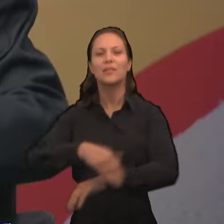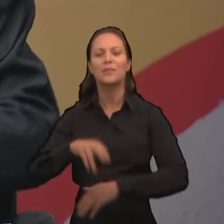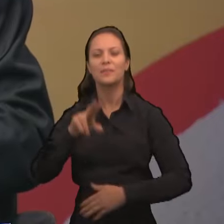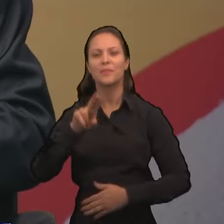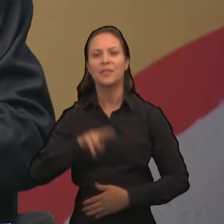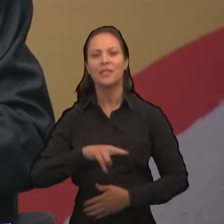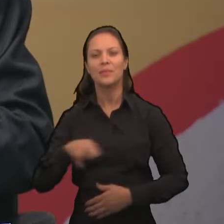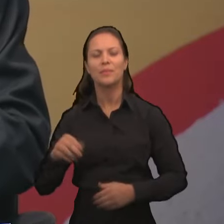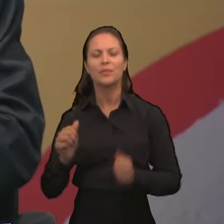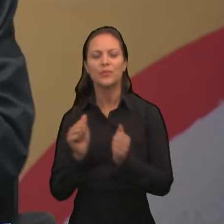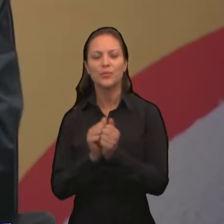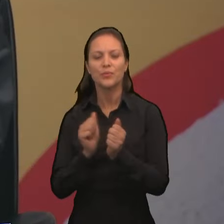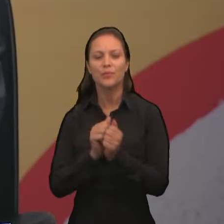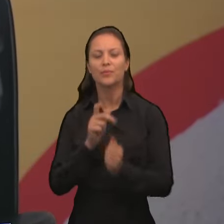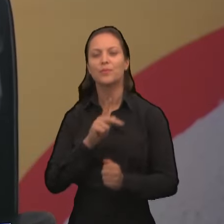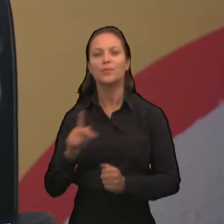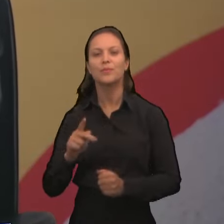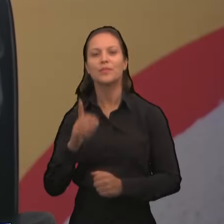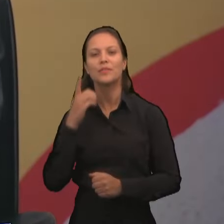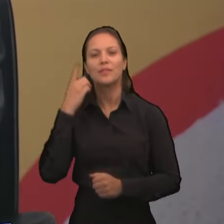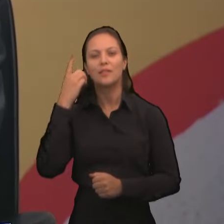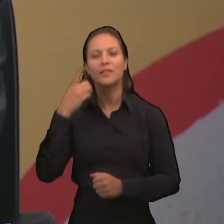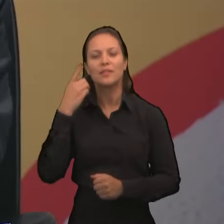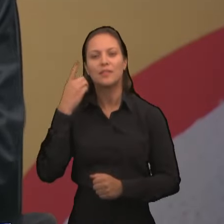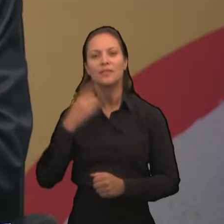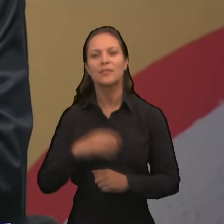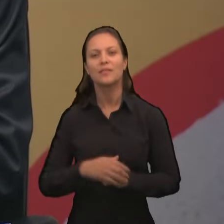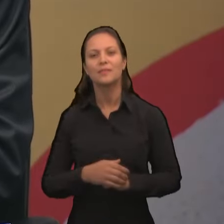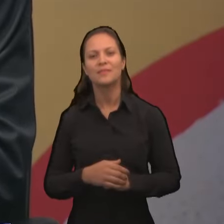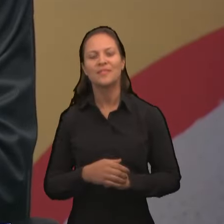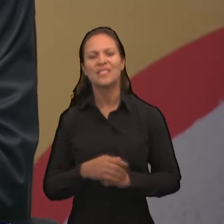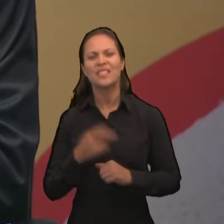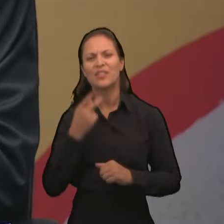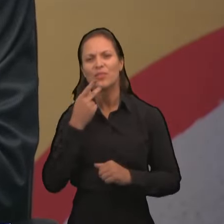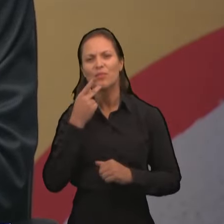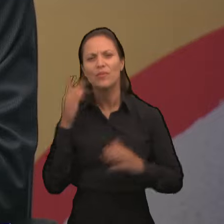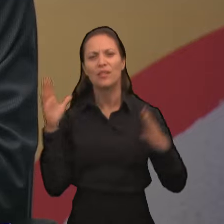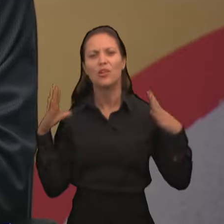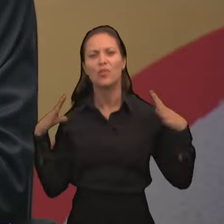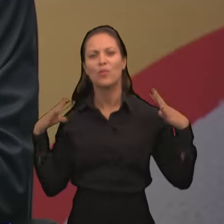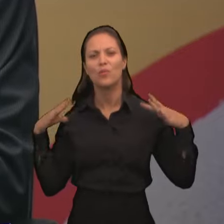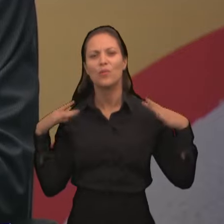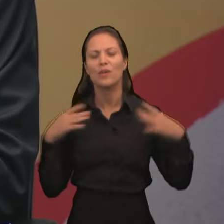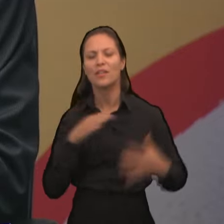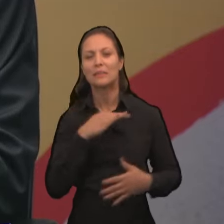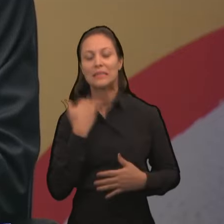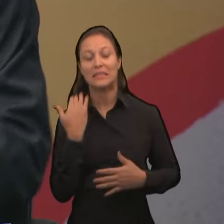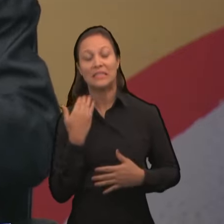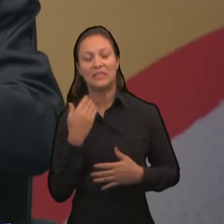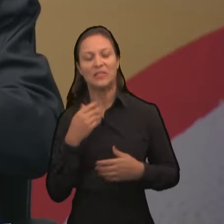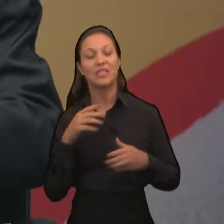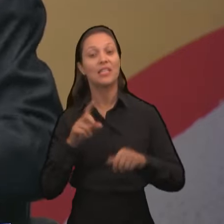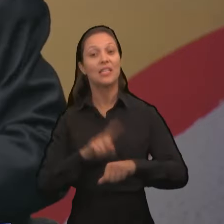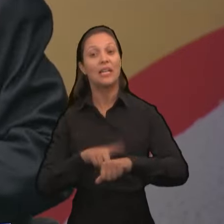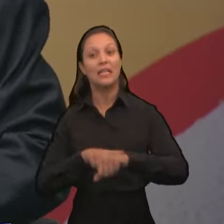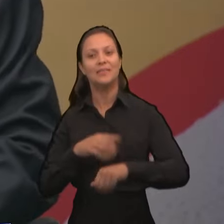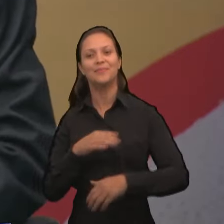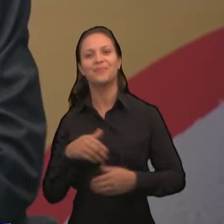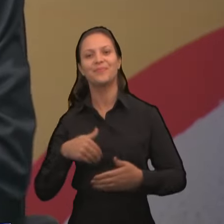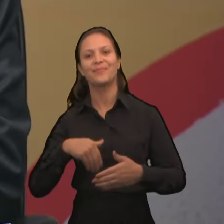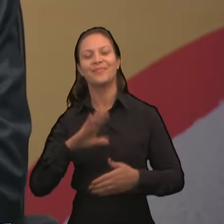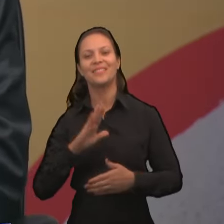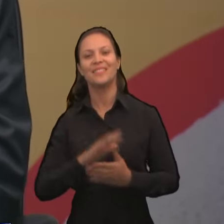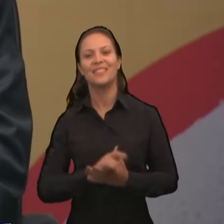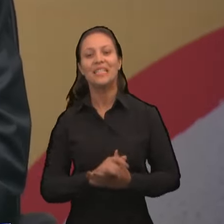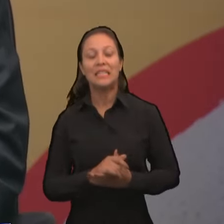Iban por la calle un padre, un cura, un ciudadano de derecho y un ciudadano, y el ángel de la muerte le dije, los voy a llevar. Cada uno